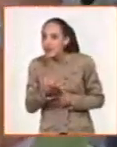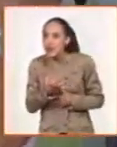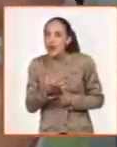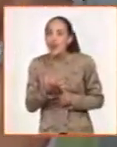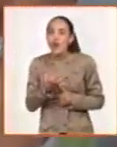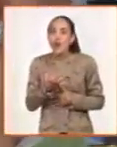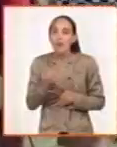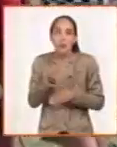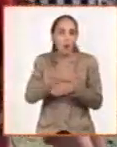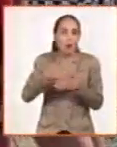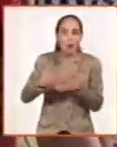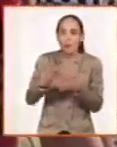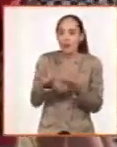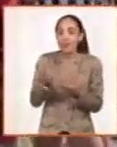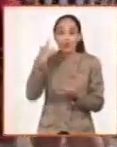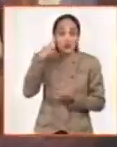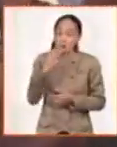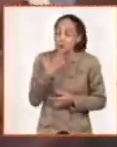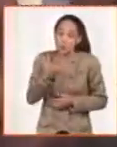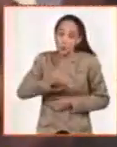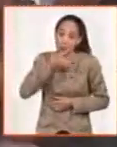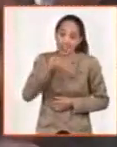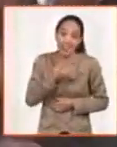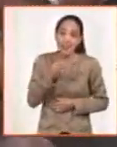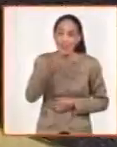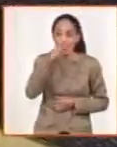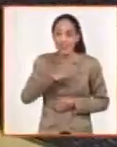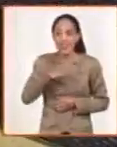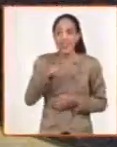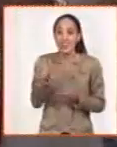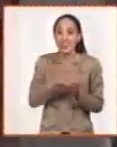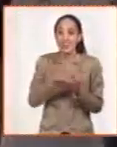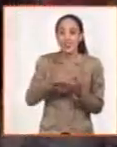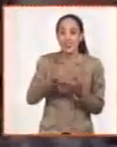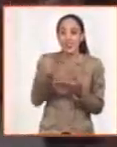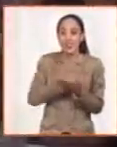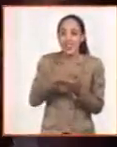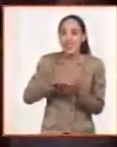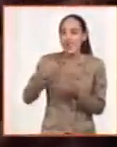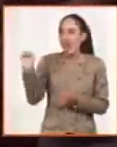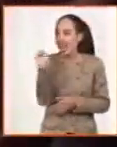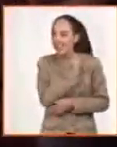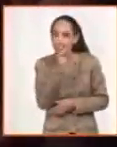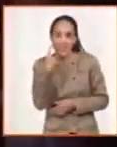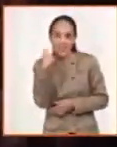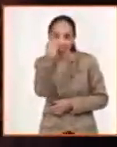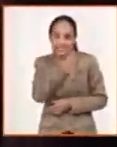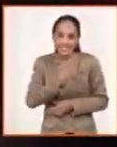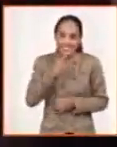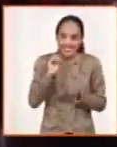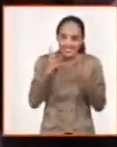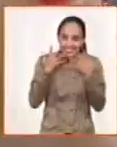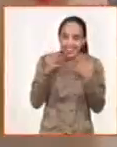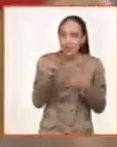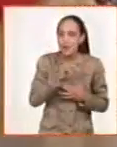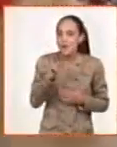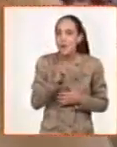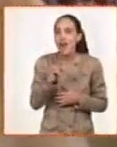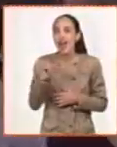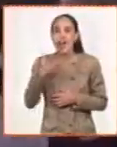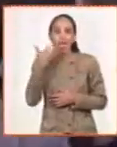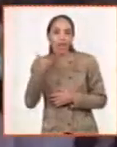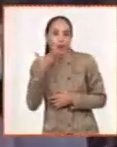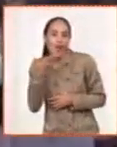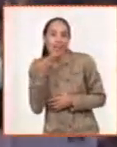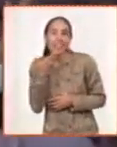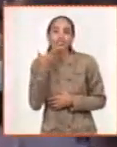manera de explicarse. Compartir con ellos los libros, las canciones, los cuentos, los títeres. Pelusín